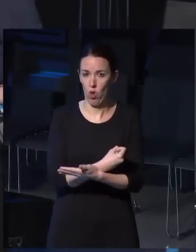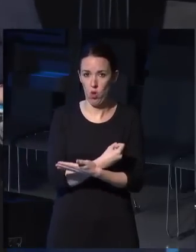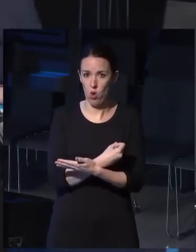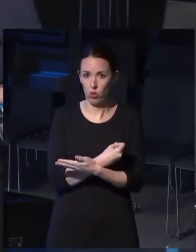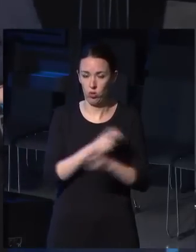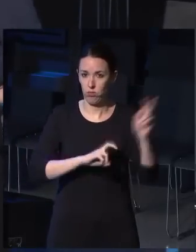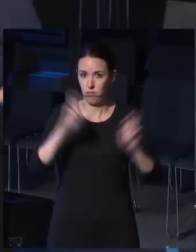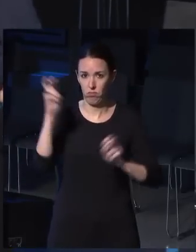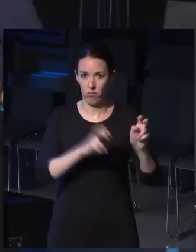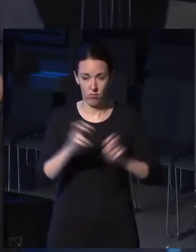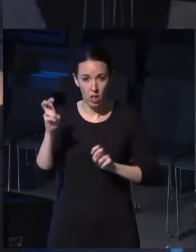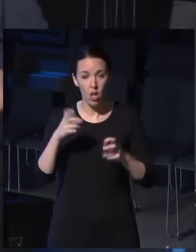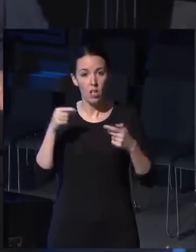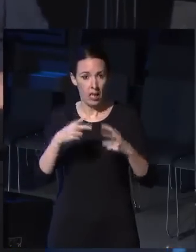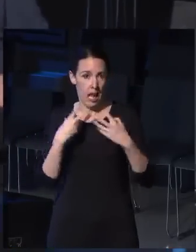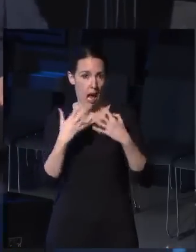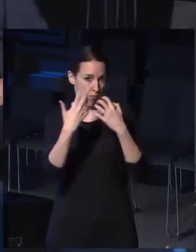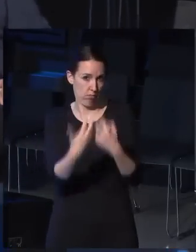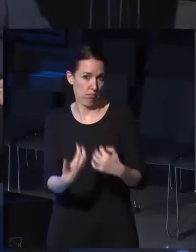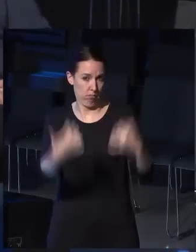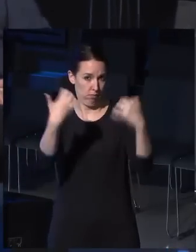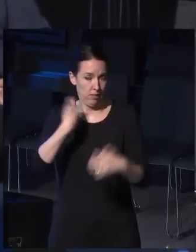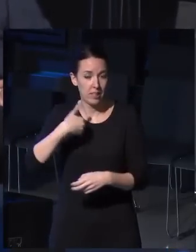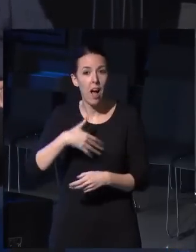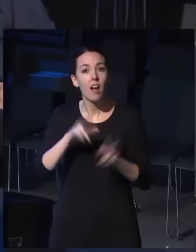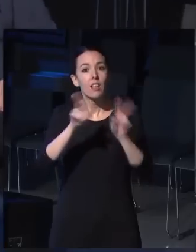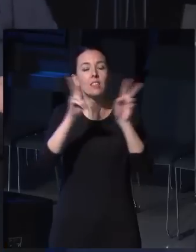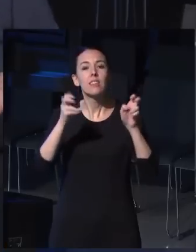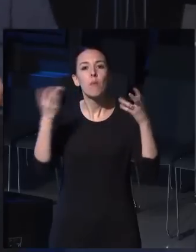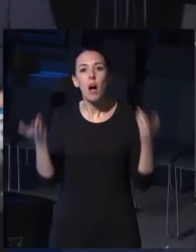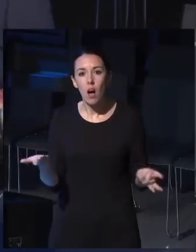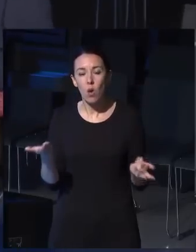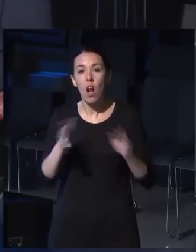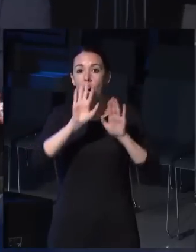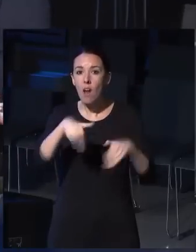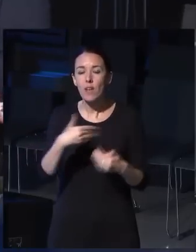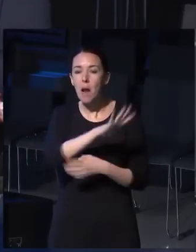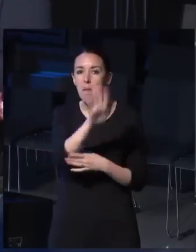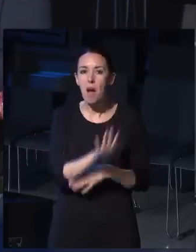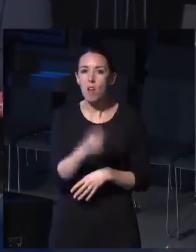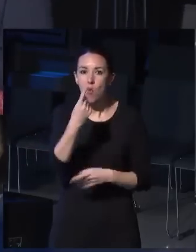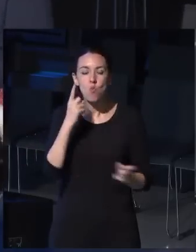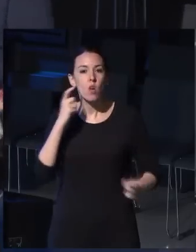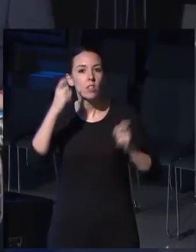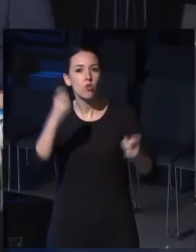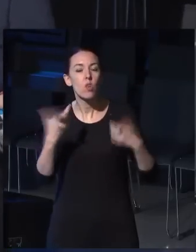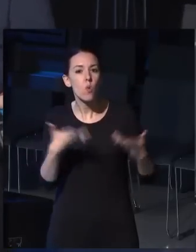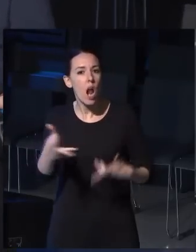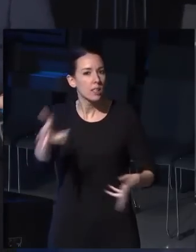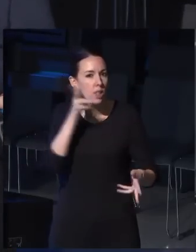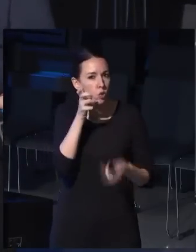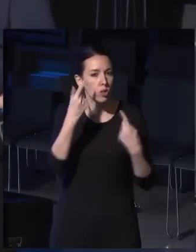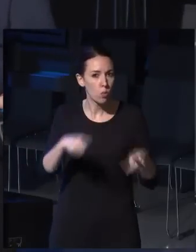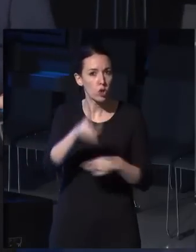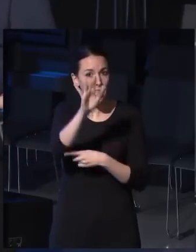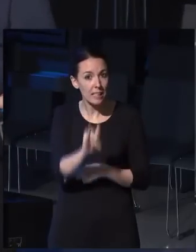con nosotros y con todos vosotros, que ya estáis sentados, con respecto a que al final parece como que uno de los esfuerzos es que se escuche la música, pero